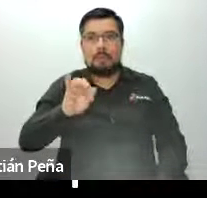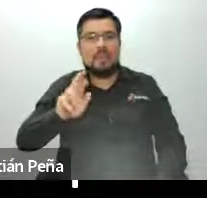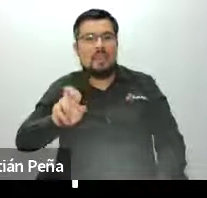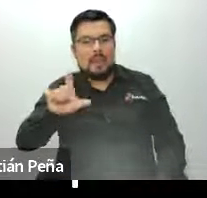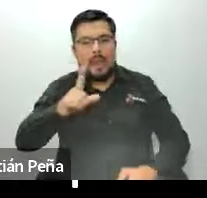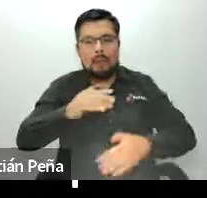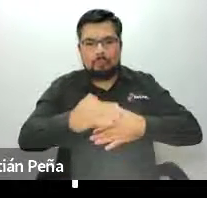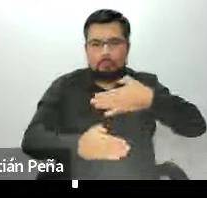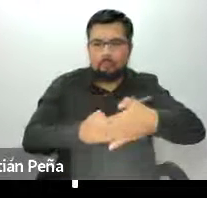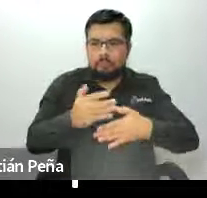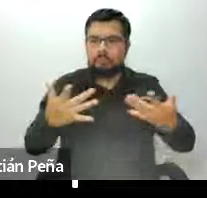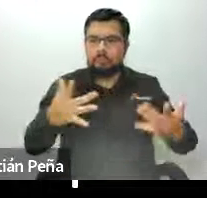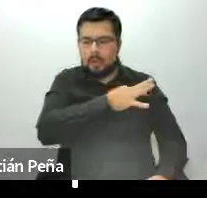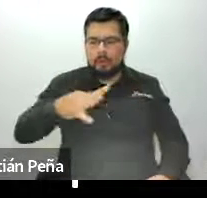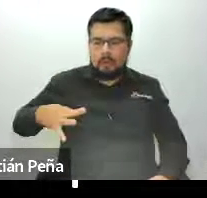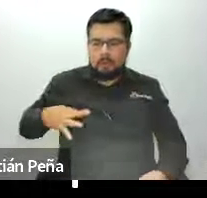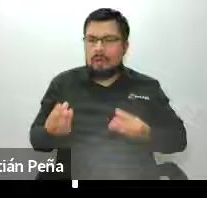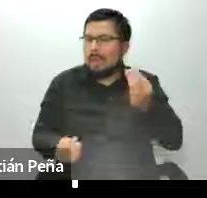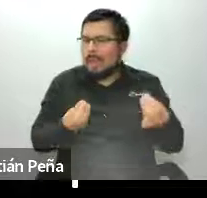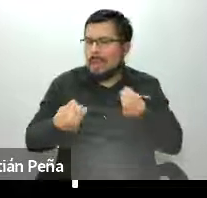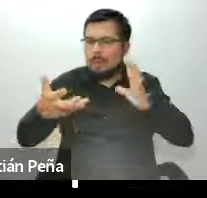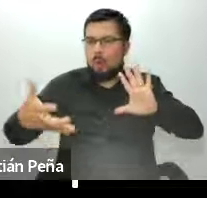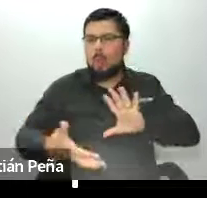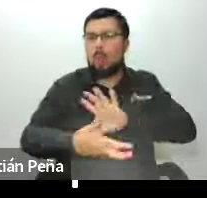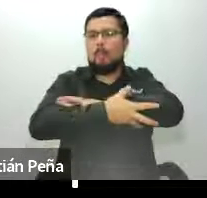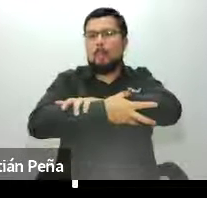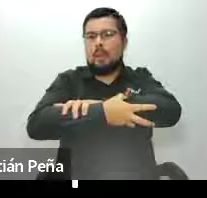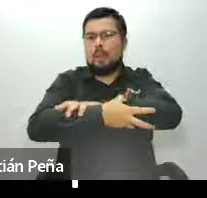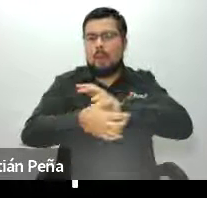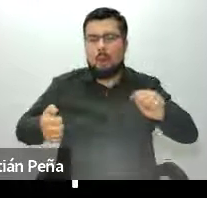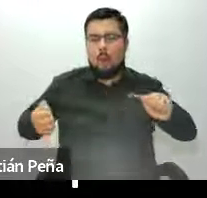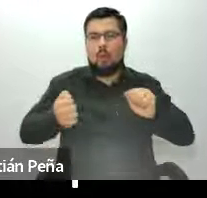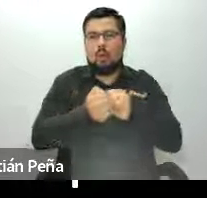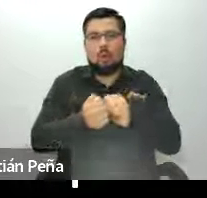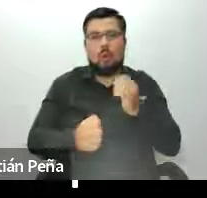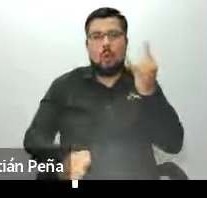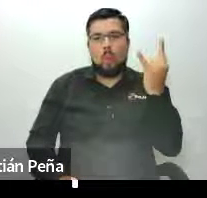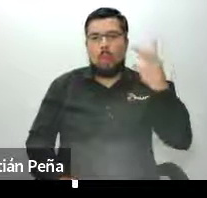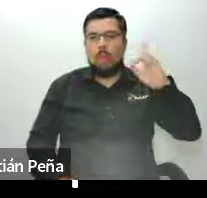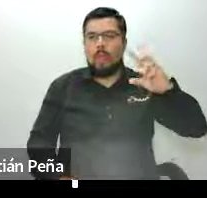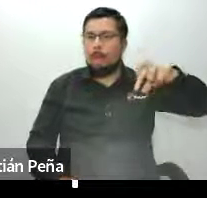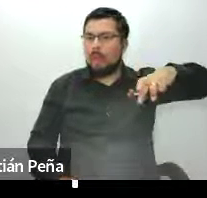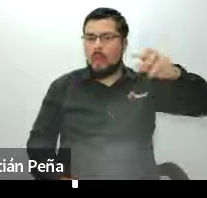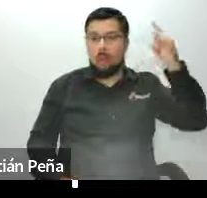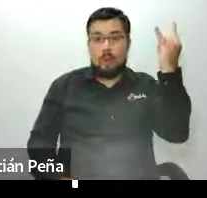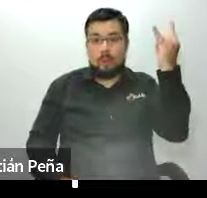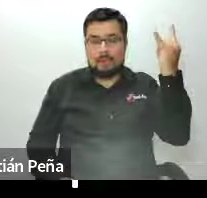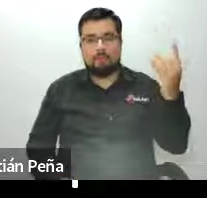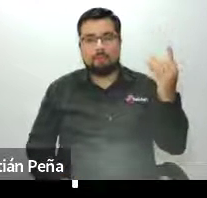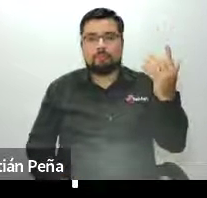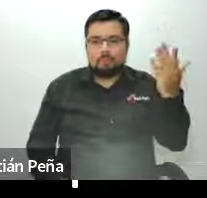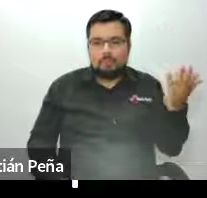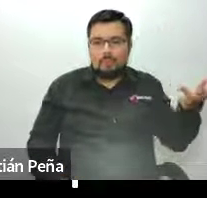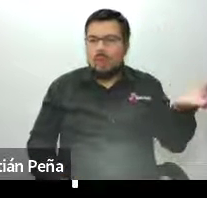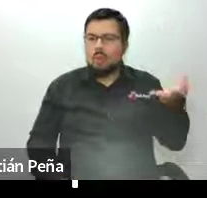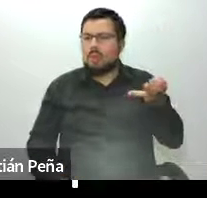es un convenio de colaboración con nosotros, con la Universidad Diego Portales, en que nos dicen: